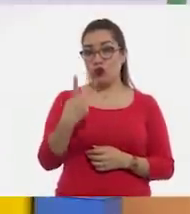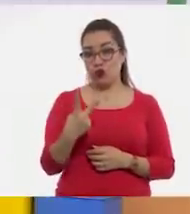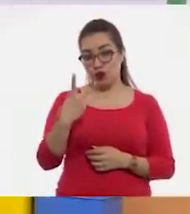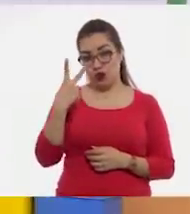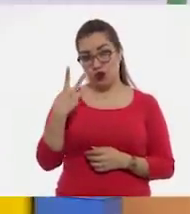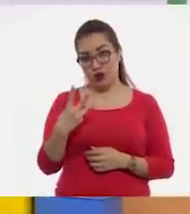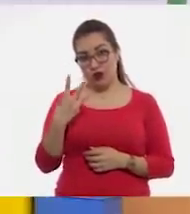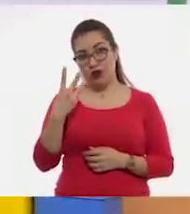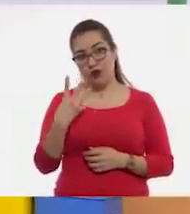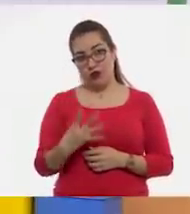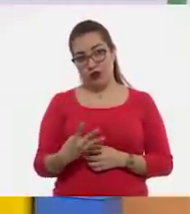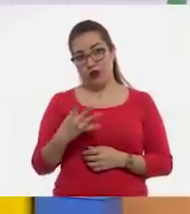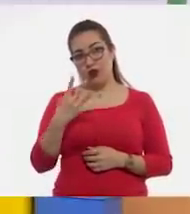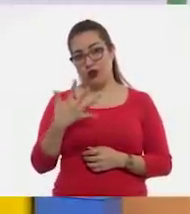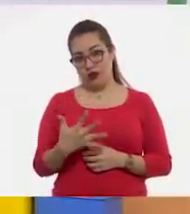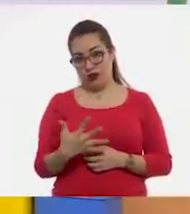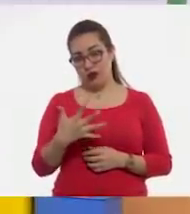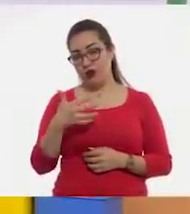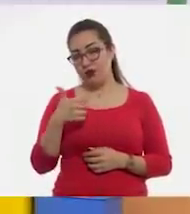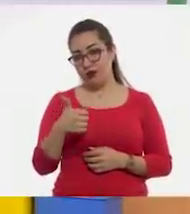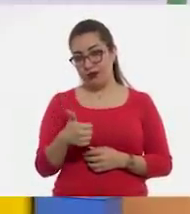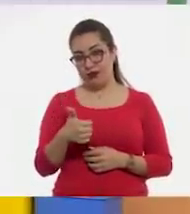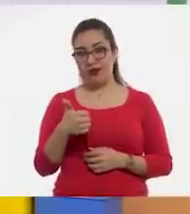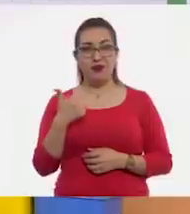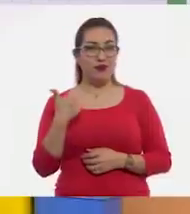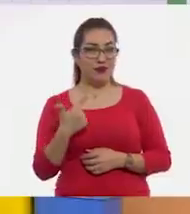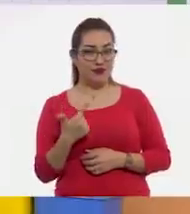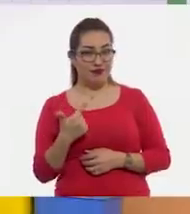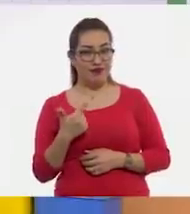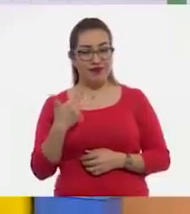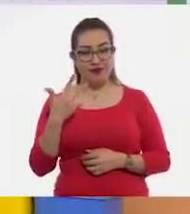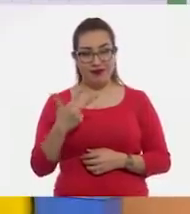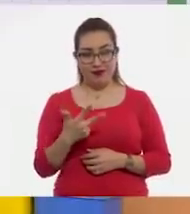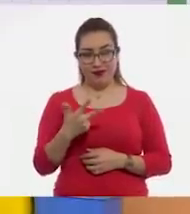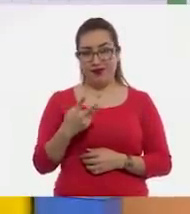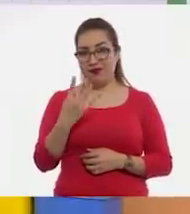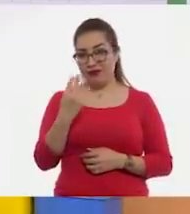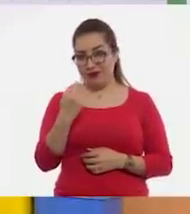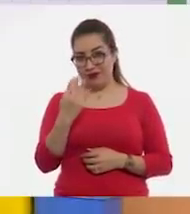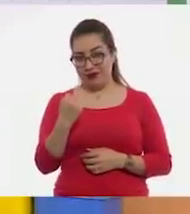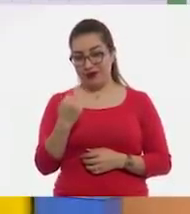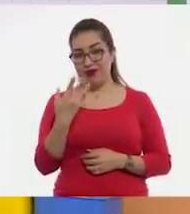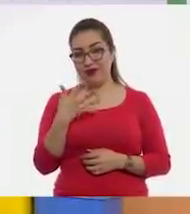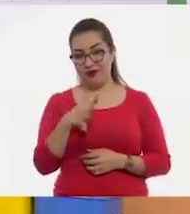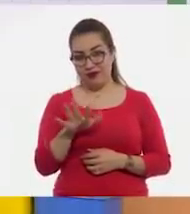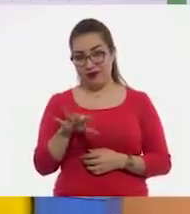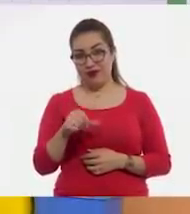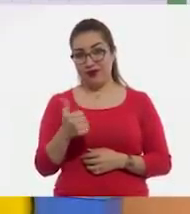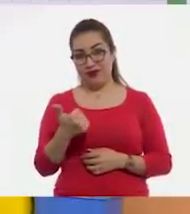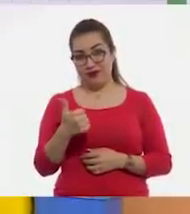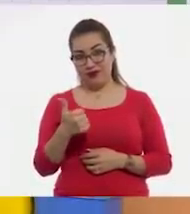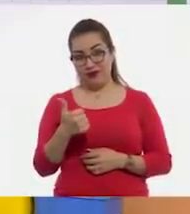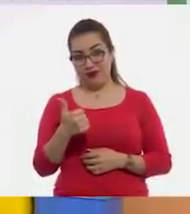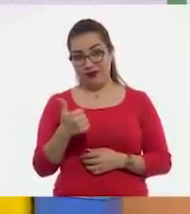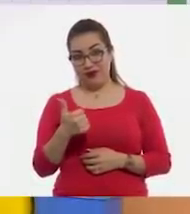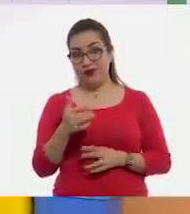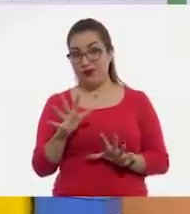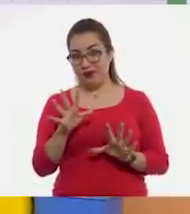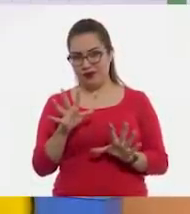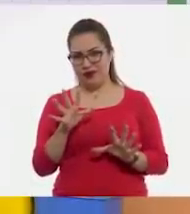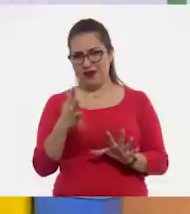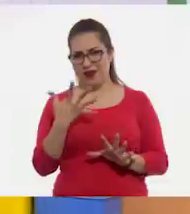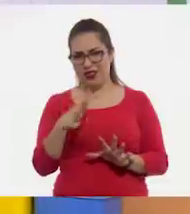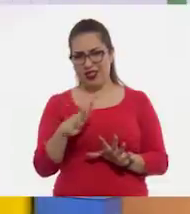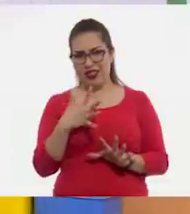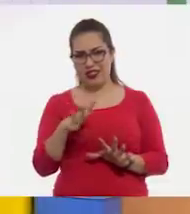2, 3, 4, 5, 6, 7, 8, 9, 10.